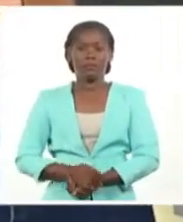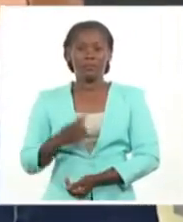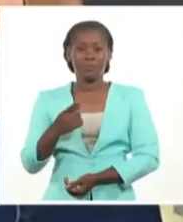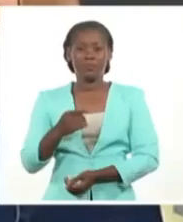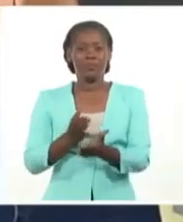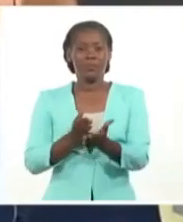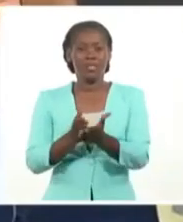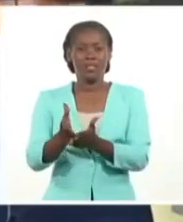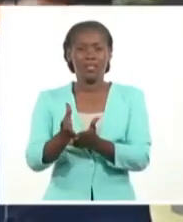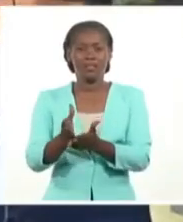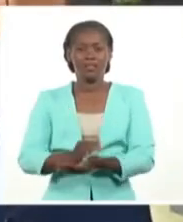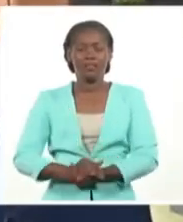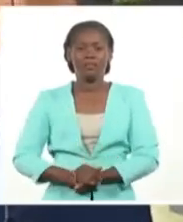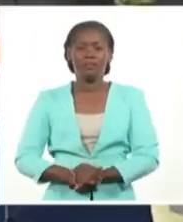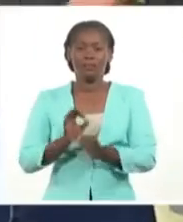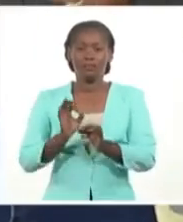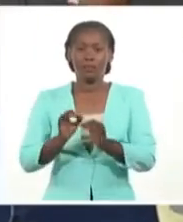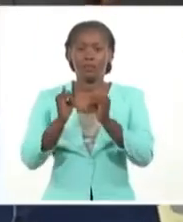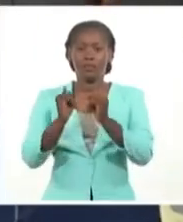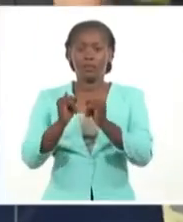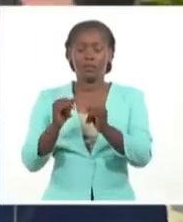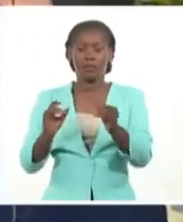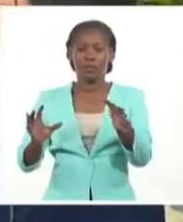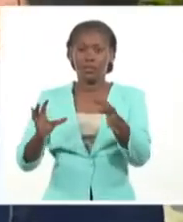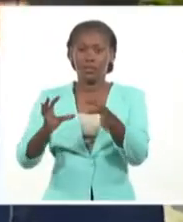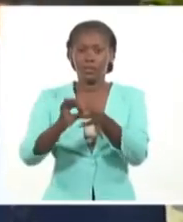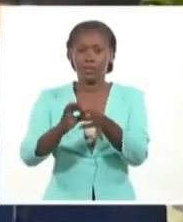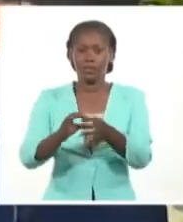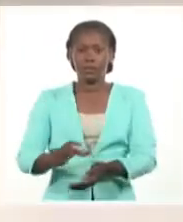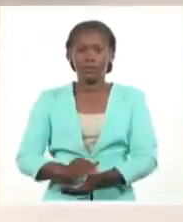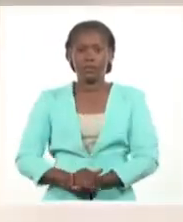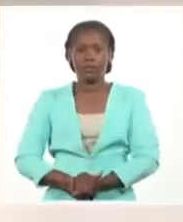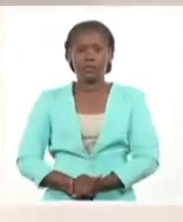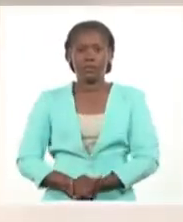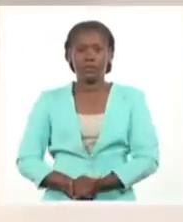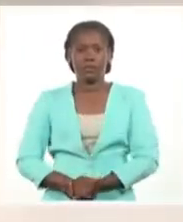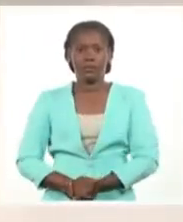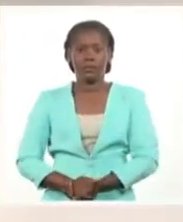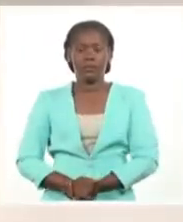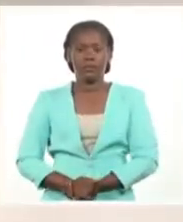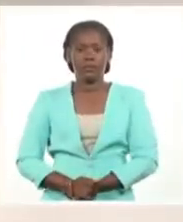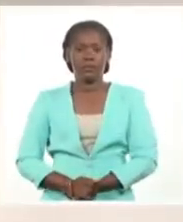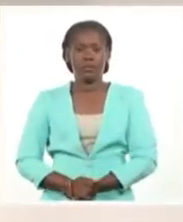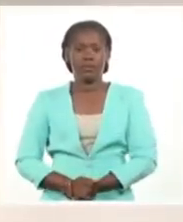su estado de salud. Ahora devuelvo la señal a los estudios centrales. Gracias, Glenda.